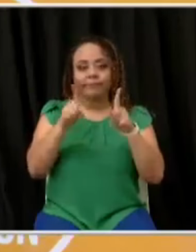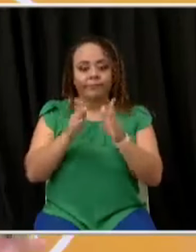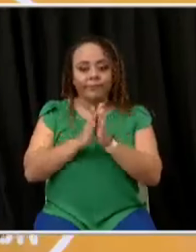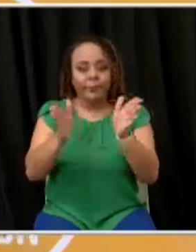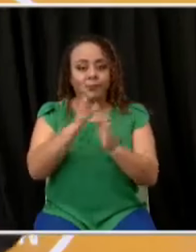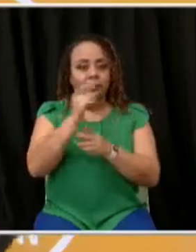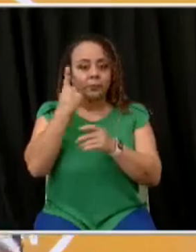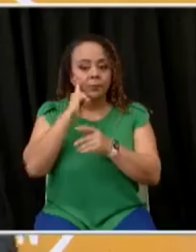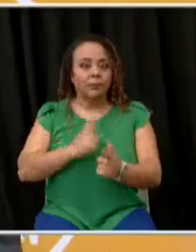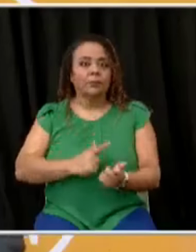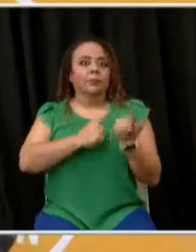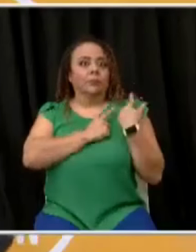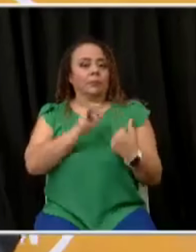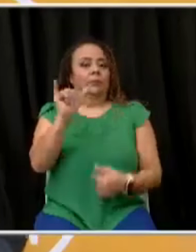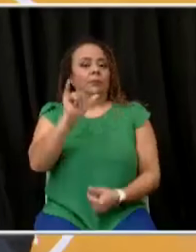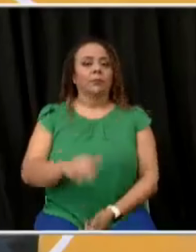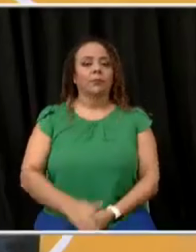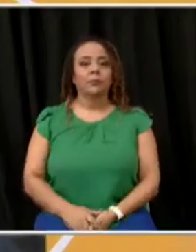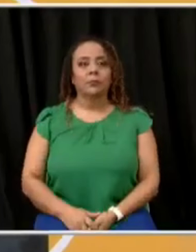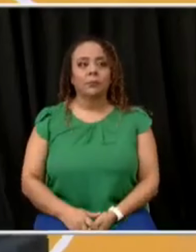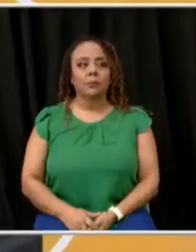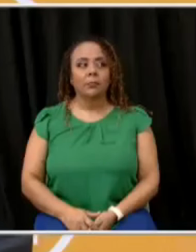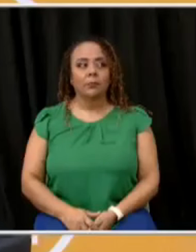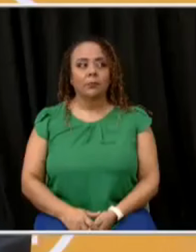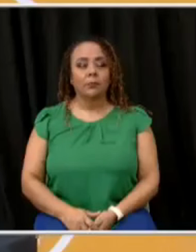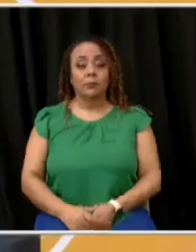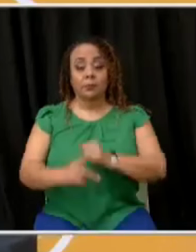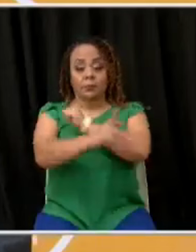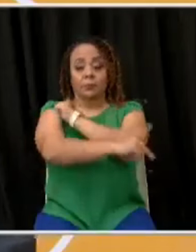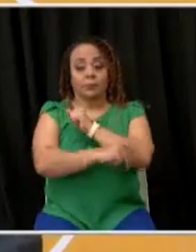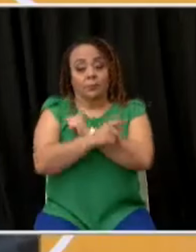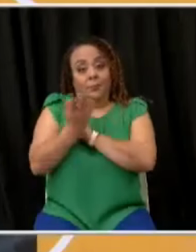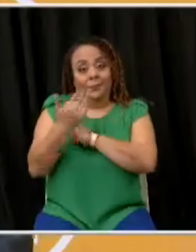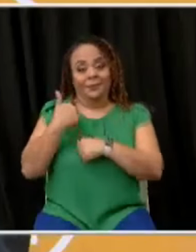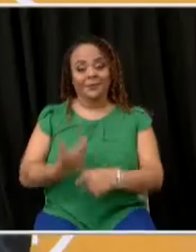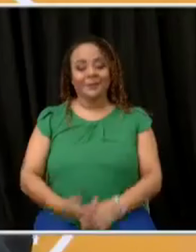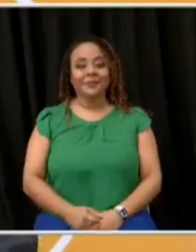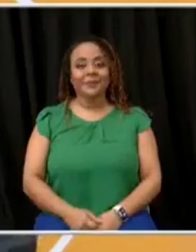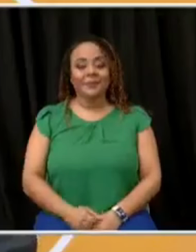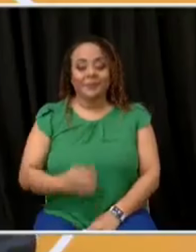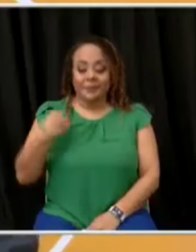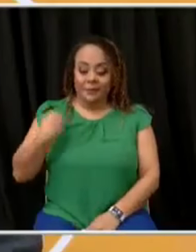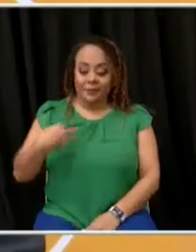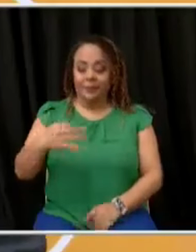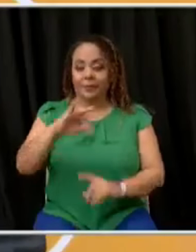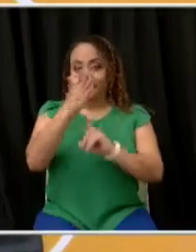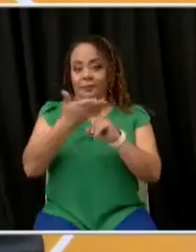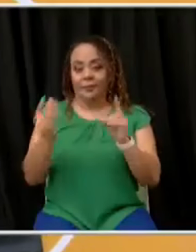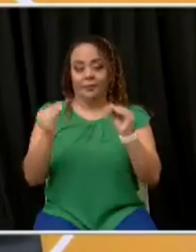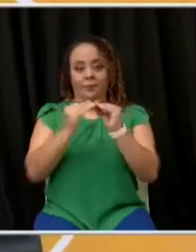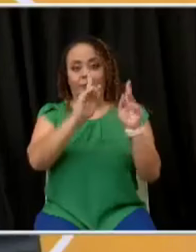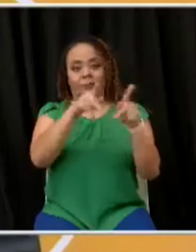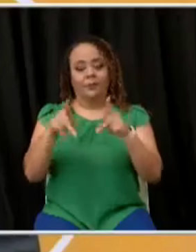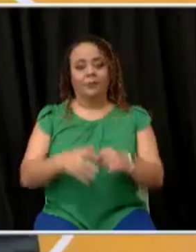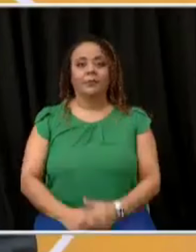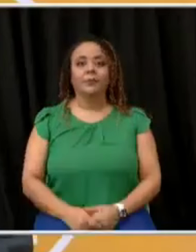los militares, inclusive claro, en los países donde los hay, que cada día afecta más a las